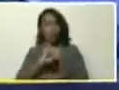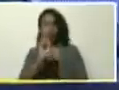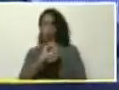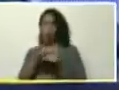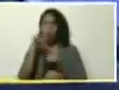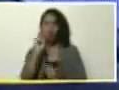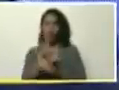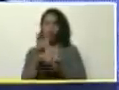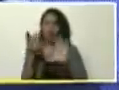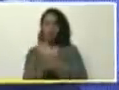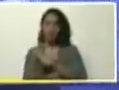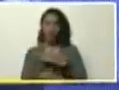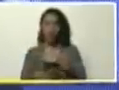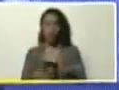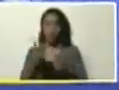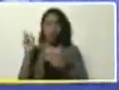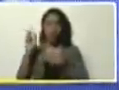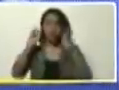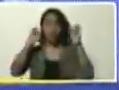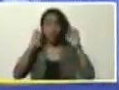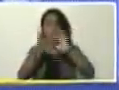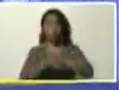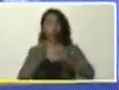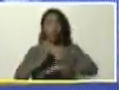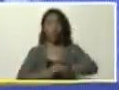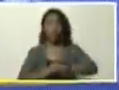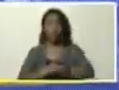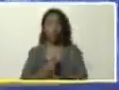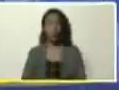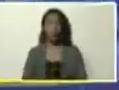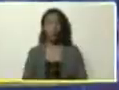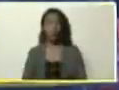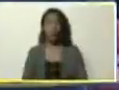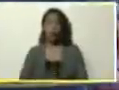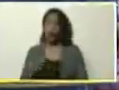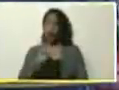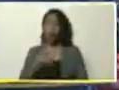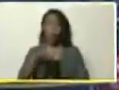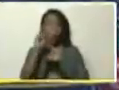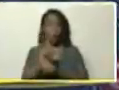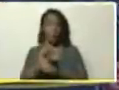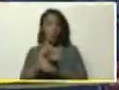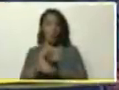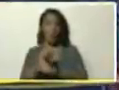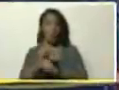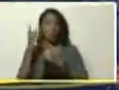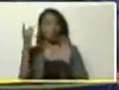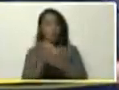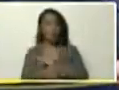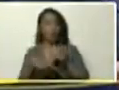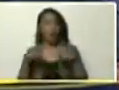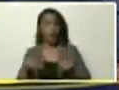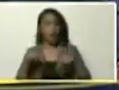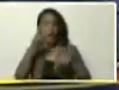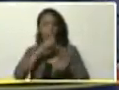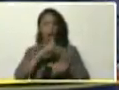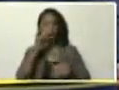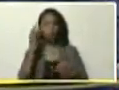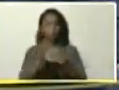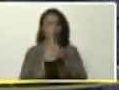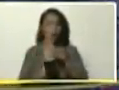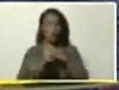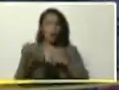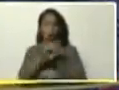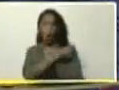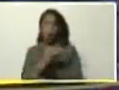solamente es una coincidencia del tiempo, no es solamente una coincidencia de que este año estemos